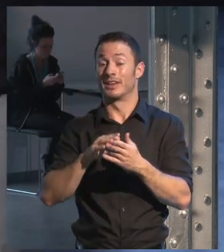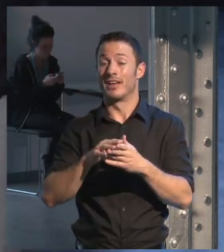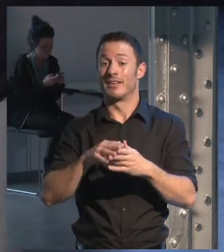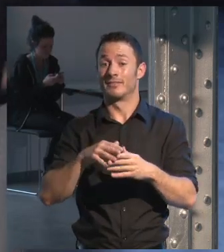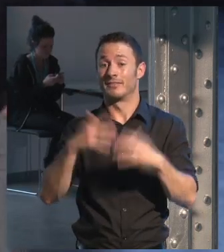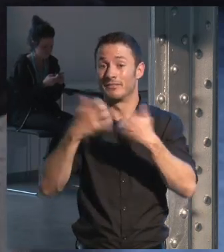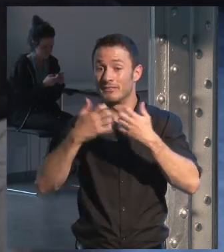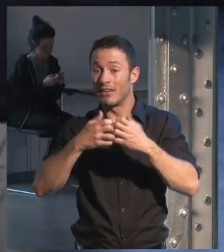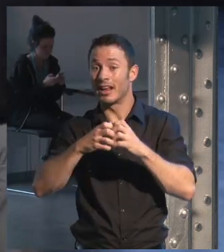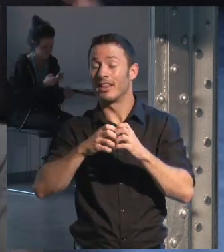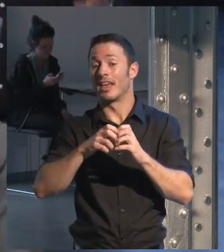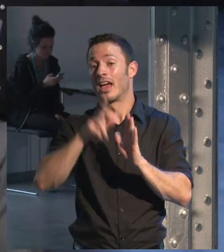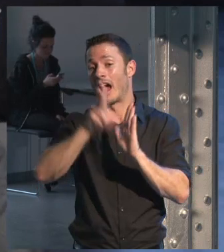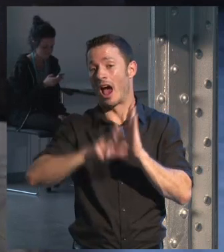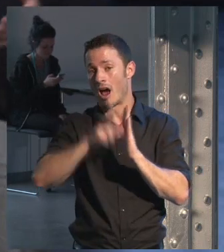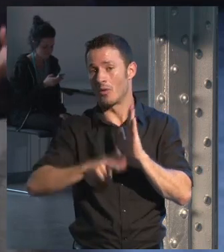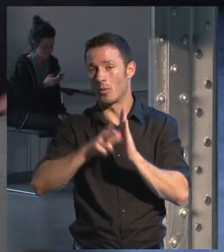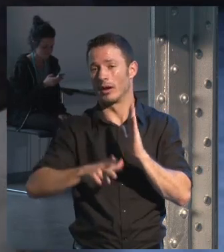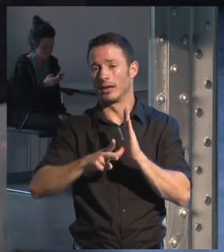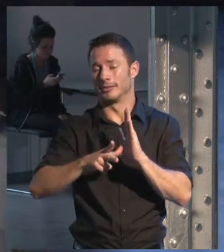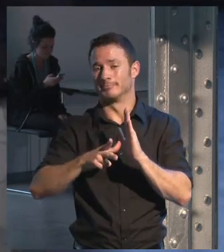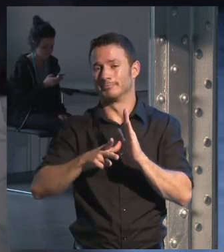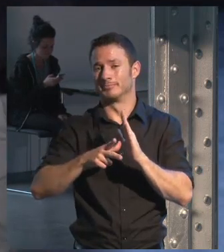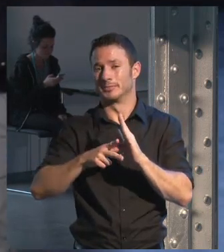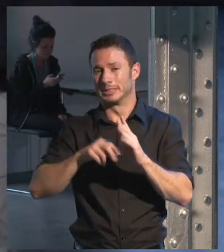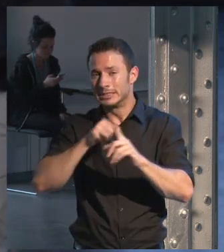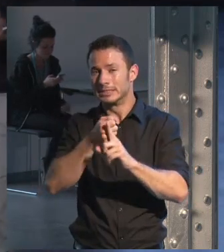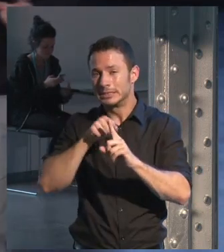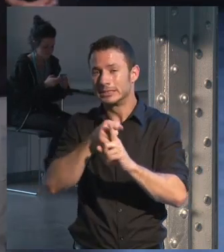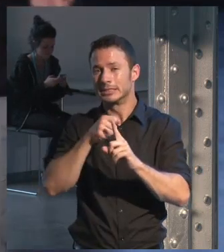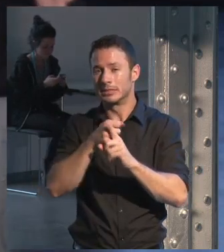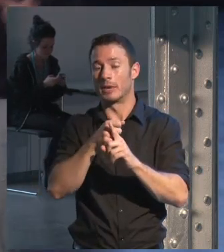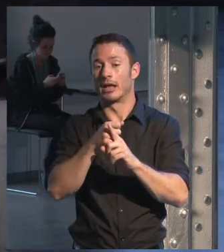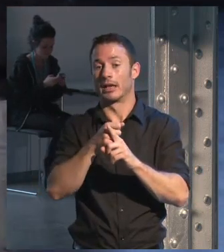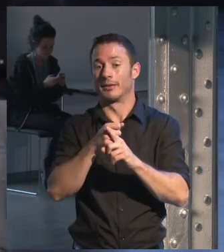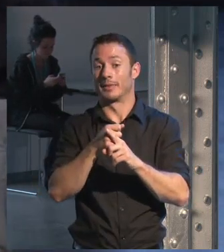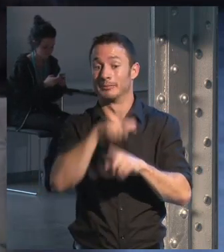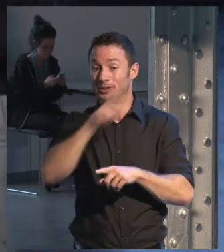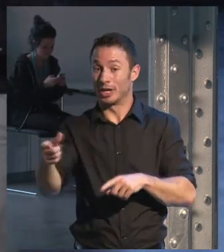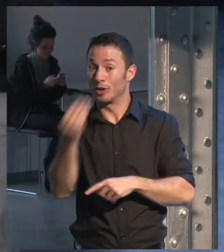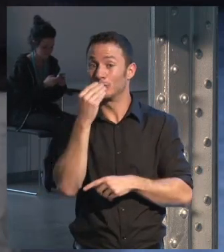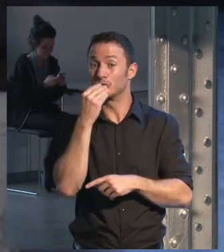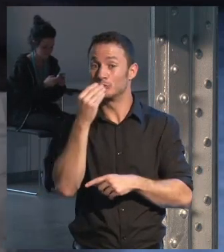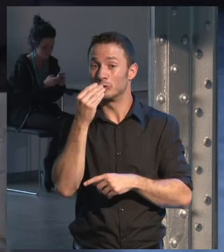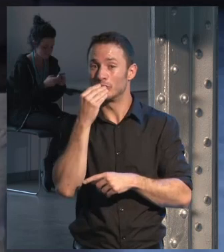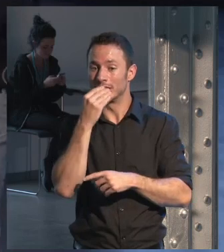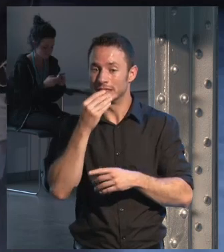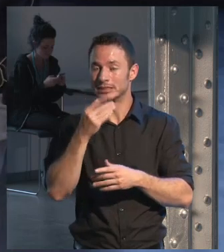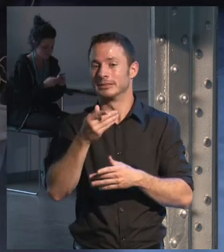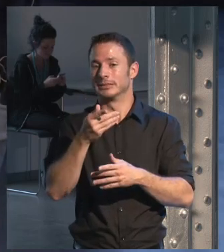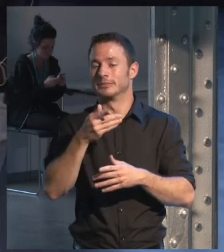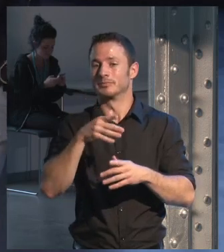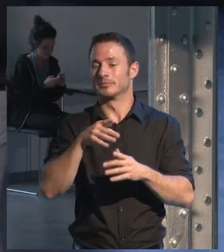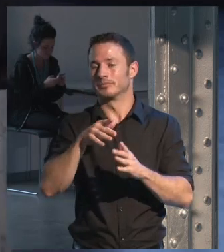que cuando pongan todos estos dispositivos en manos del consumidor, empujarán en masa en otras direcciones. Y también tienen como